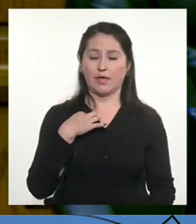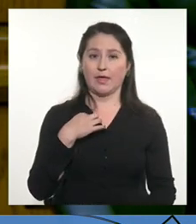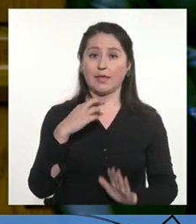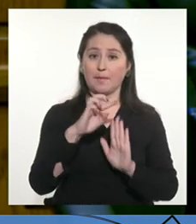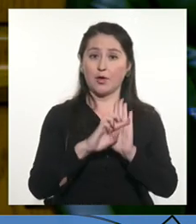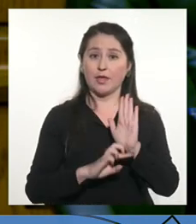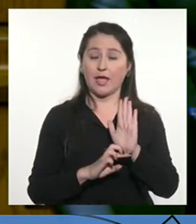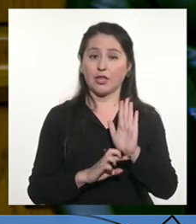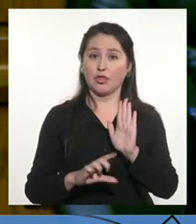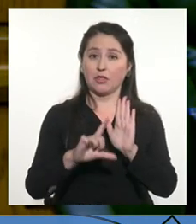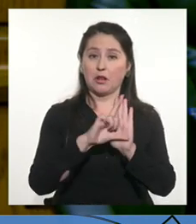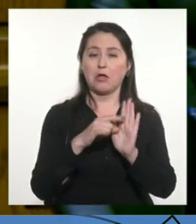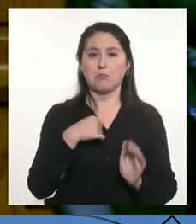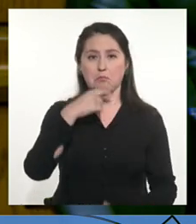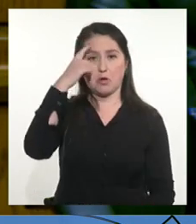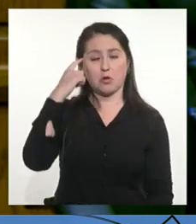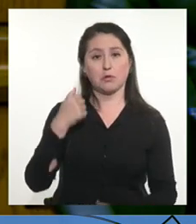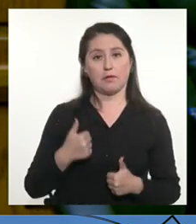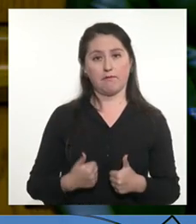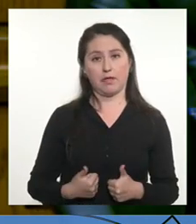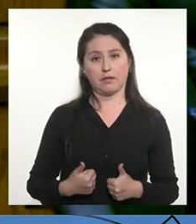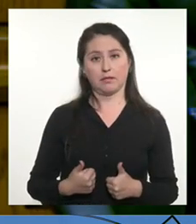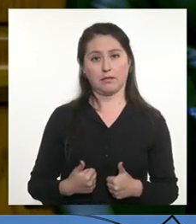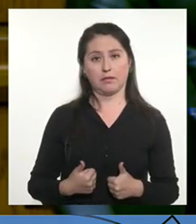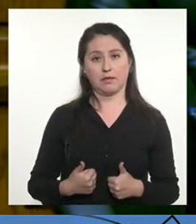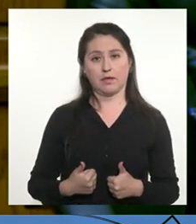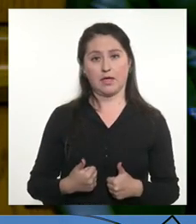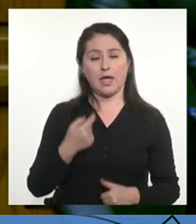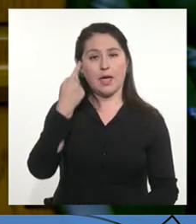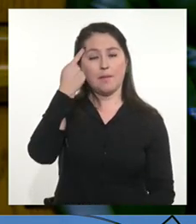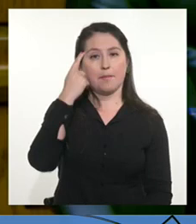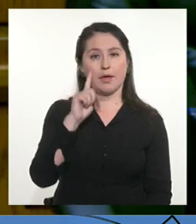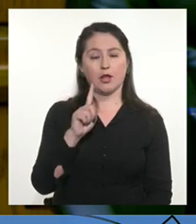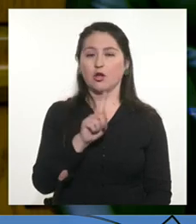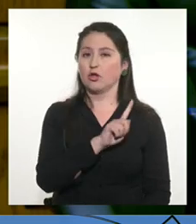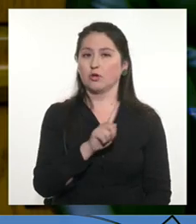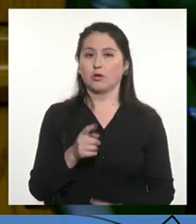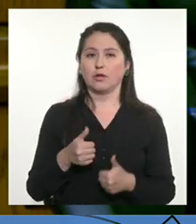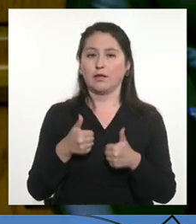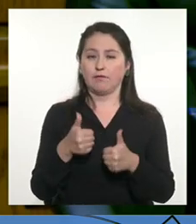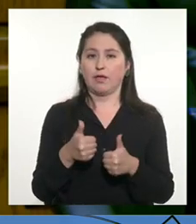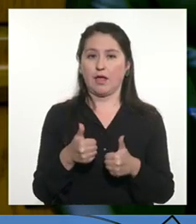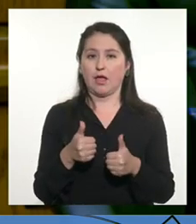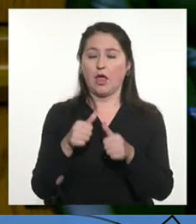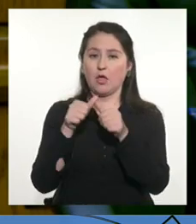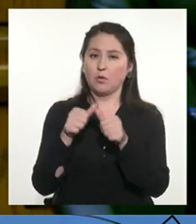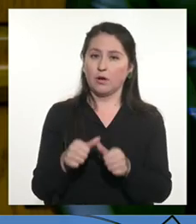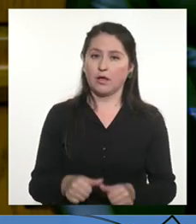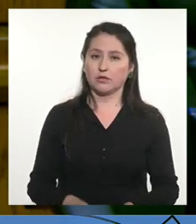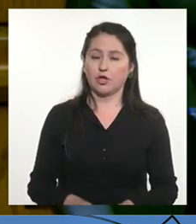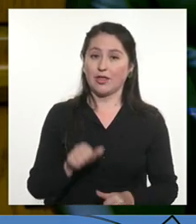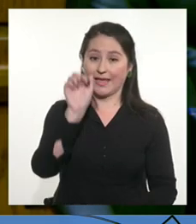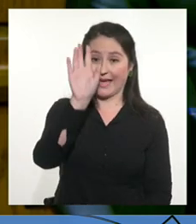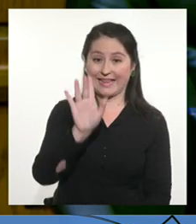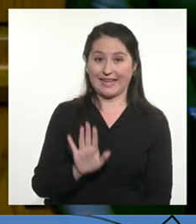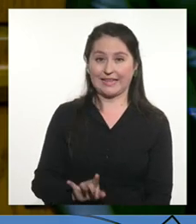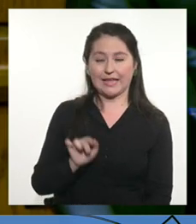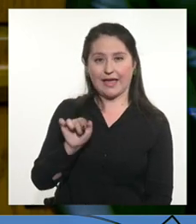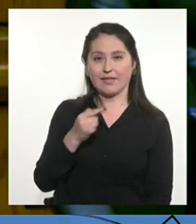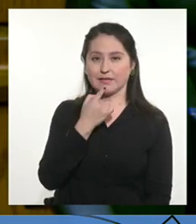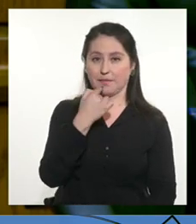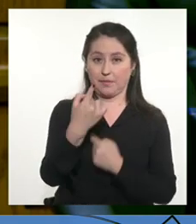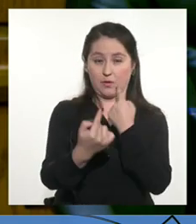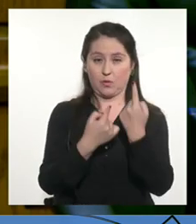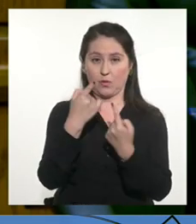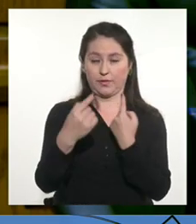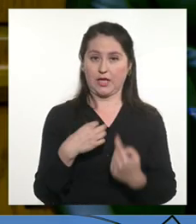me parece adecuado sin embargo no es conveniente que la duración y características de dicha consulta ciudadana